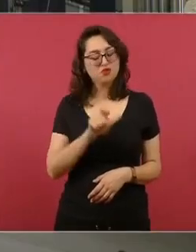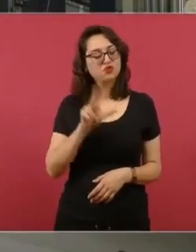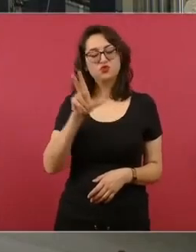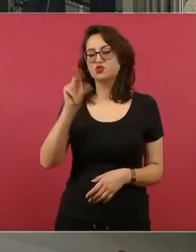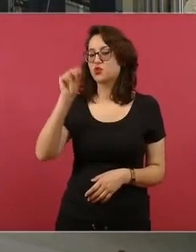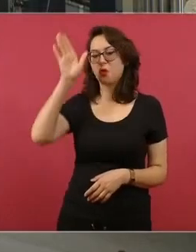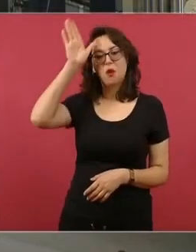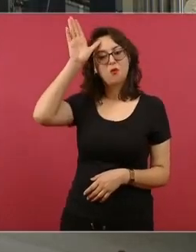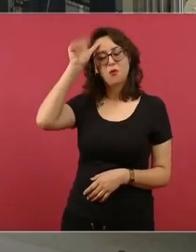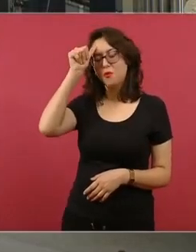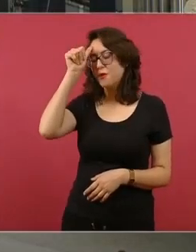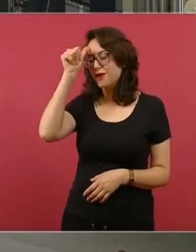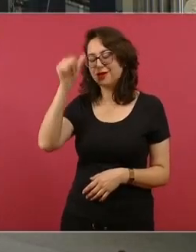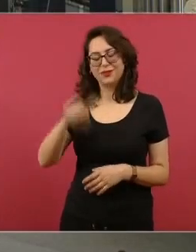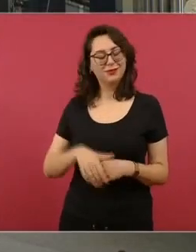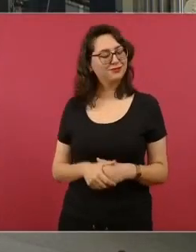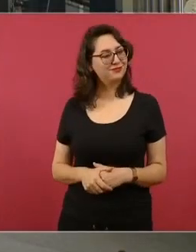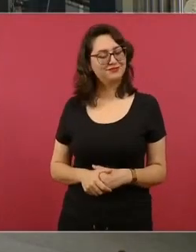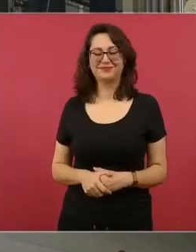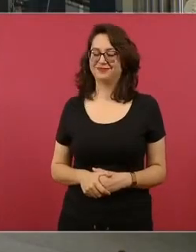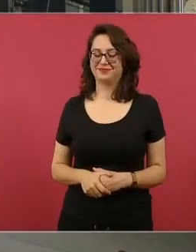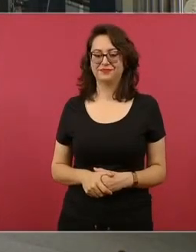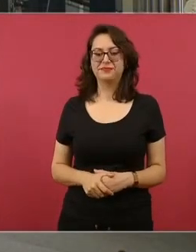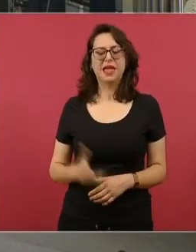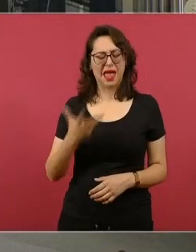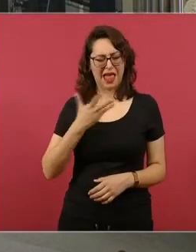A ver, busquen.